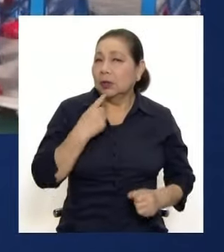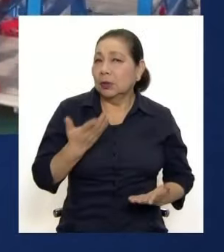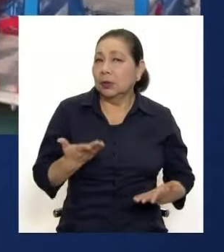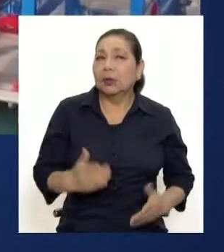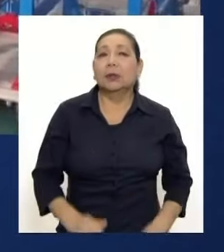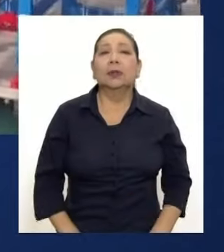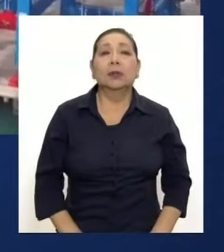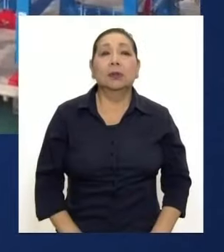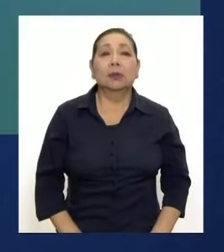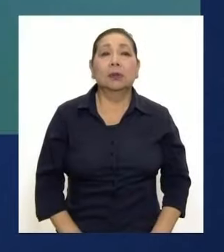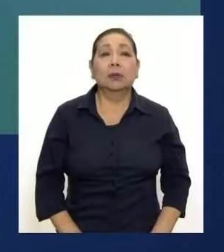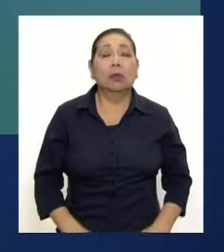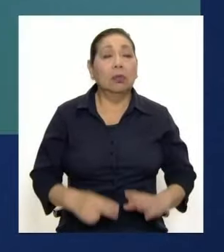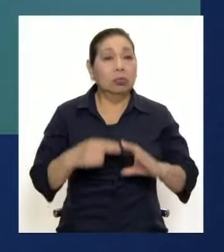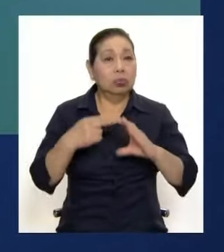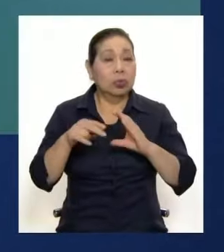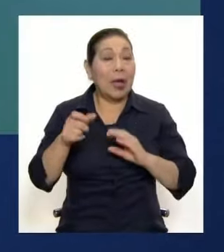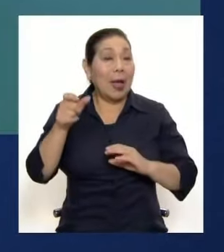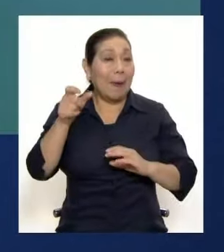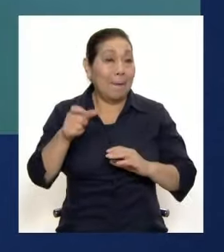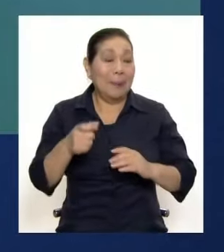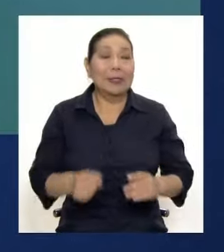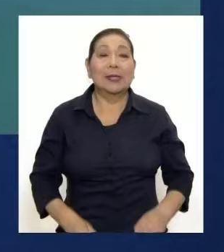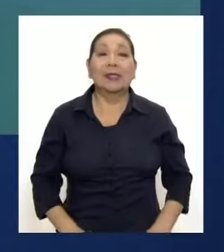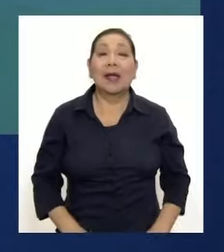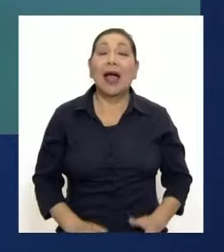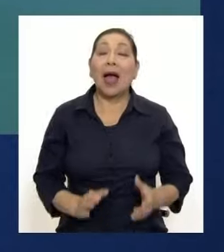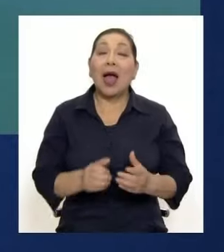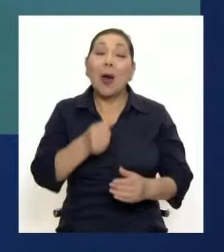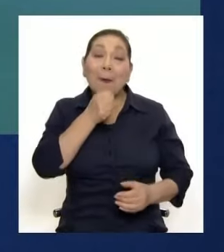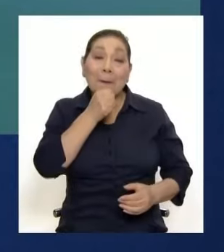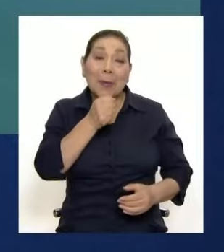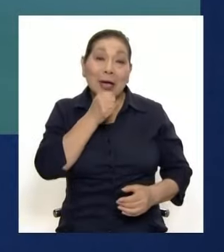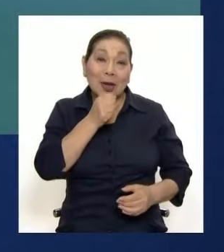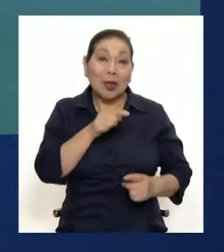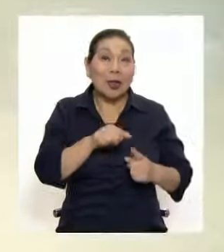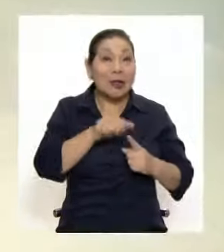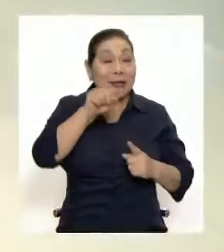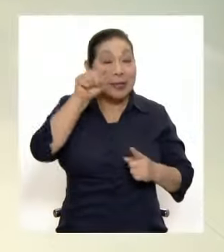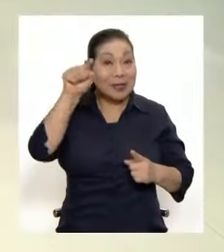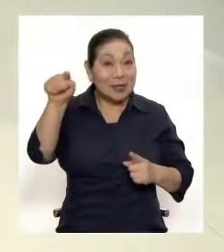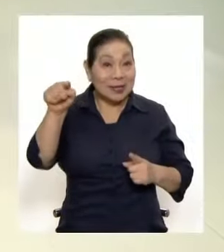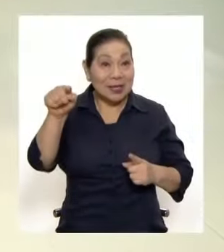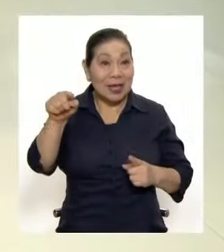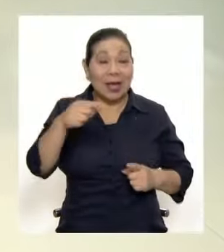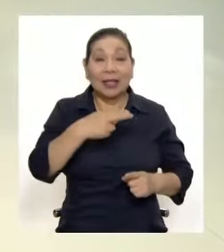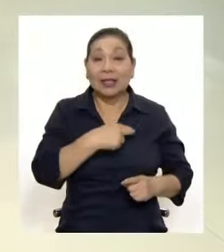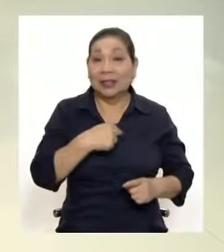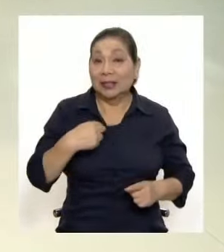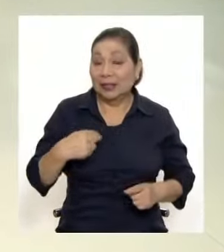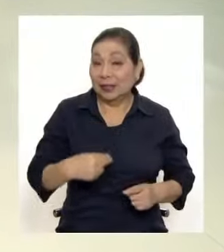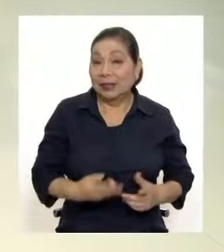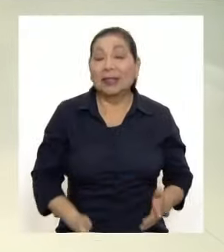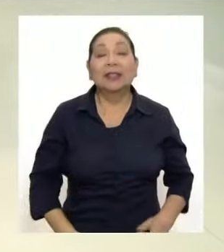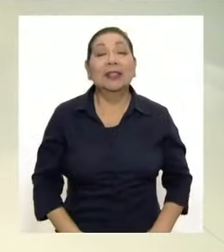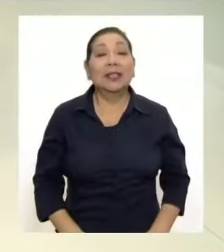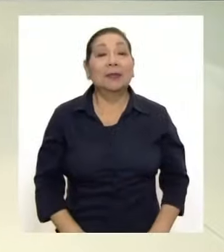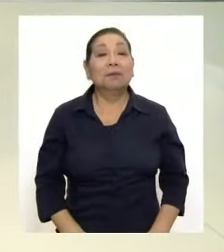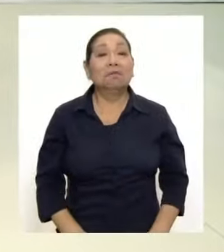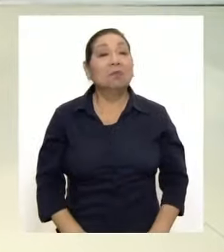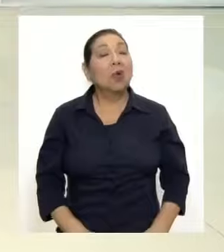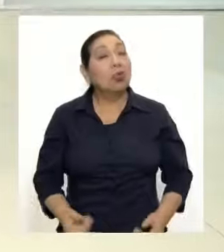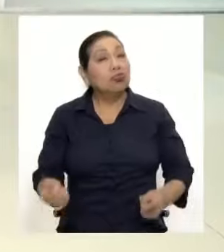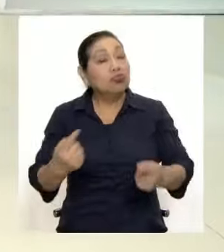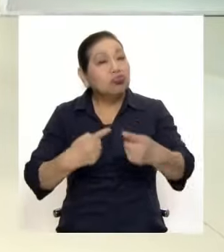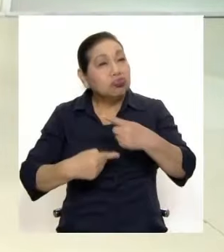nuestro público También tenemos un enviado especial un colega periodista TV Perú que se encuentra en China a propósito de poder eh